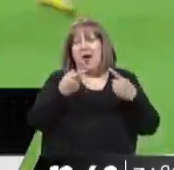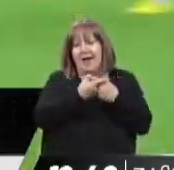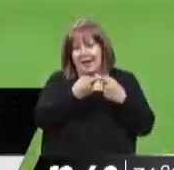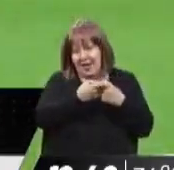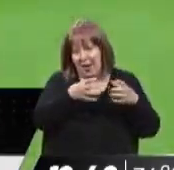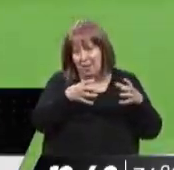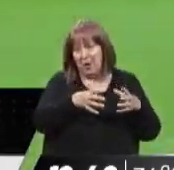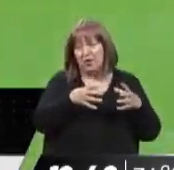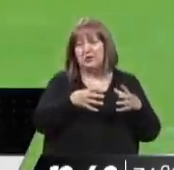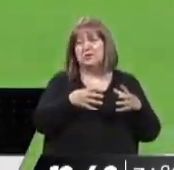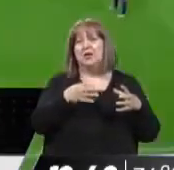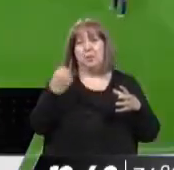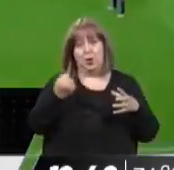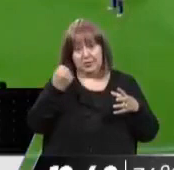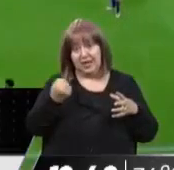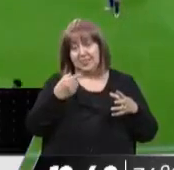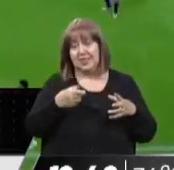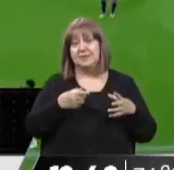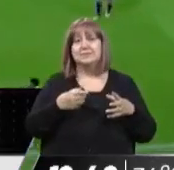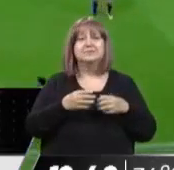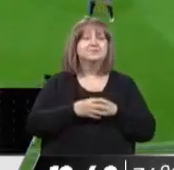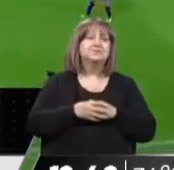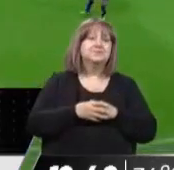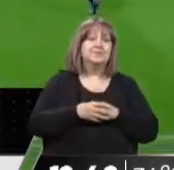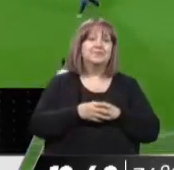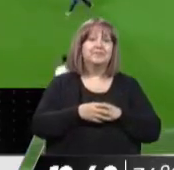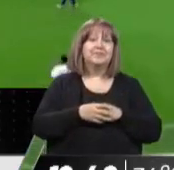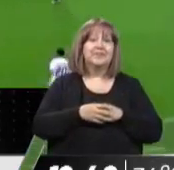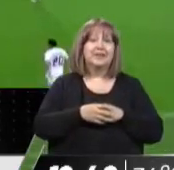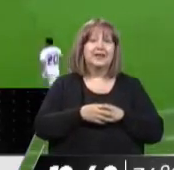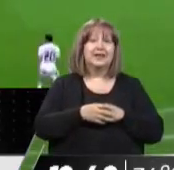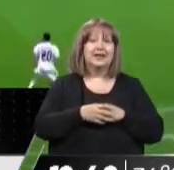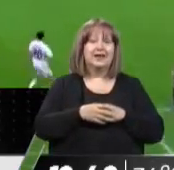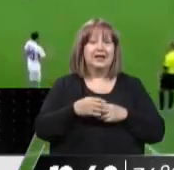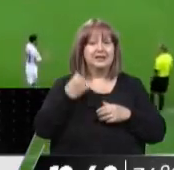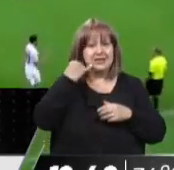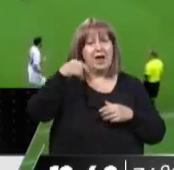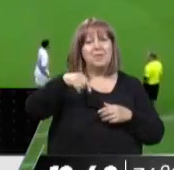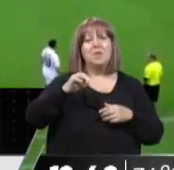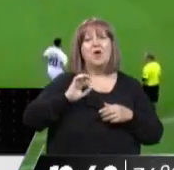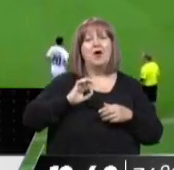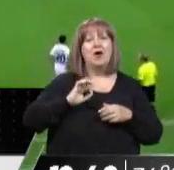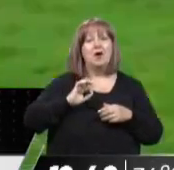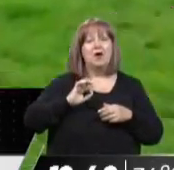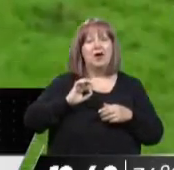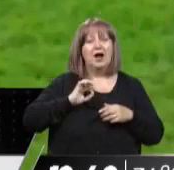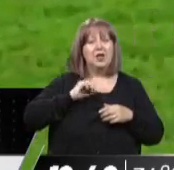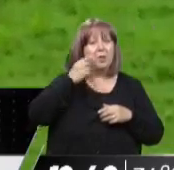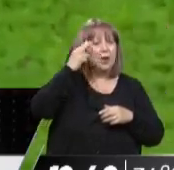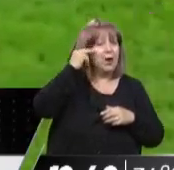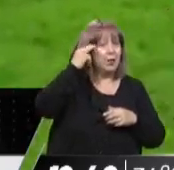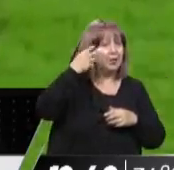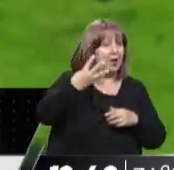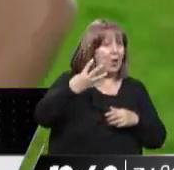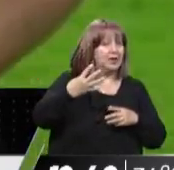que ganarle a estos equipos de esta manera. Claro. No estuvo McAllister en el 94, no. Vázquez, Chamot, Sensini, Ruggeri. Claro, Chamot. Porque